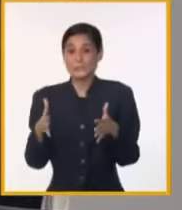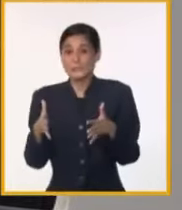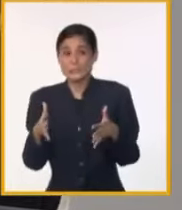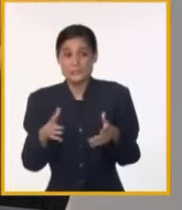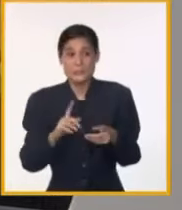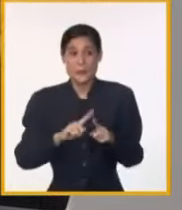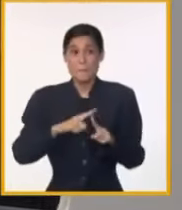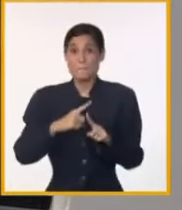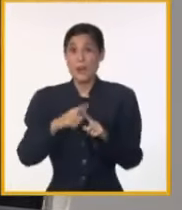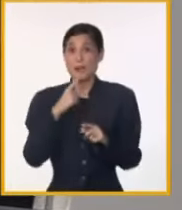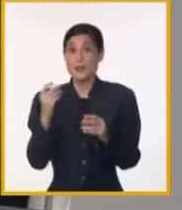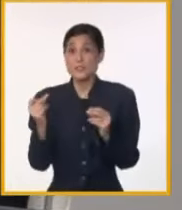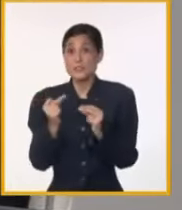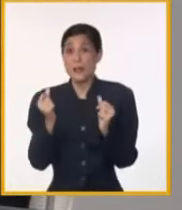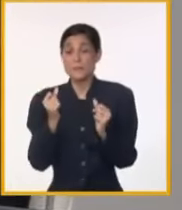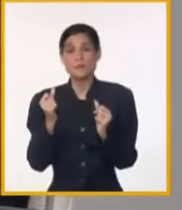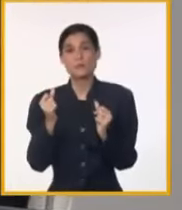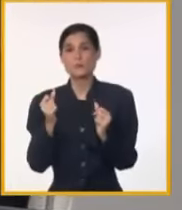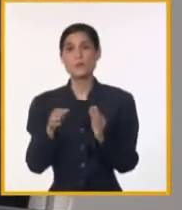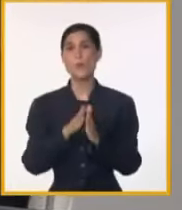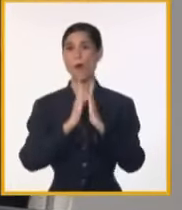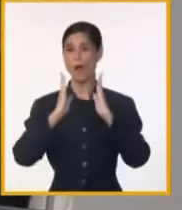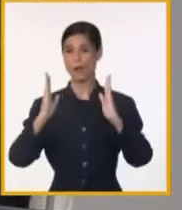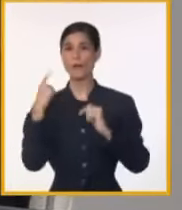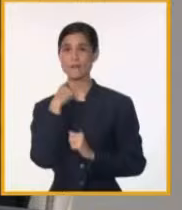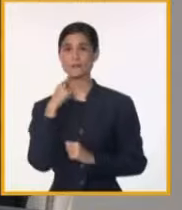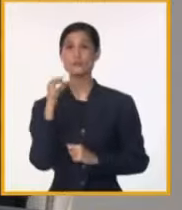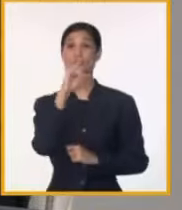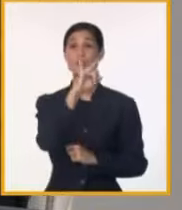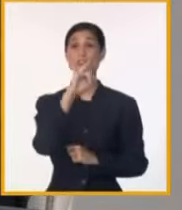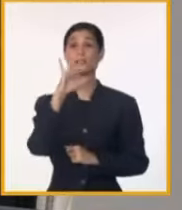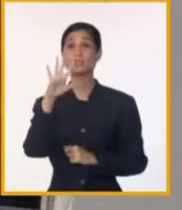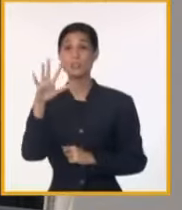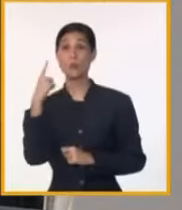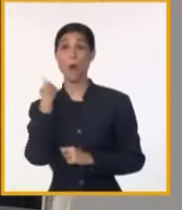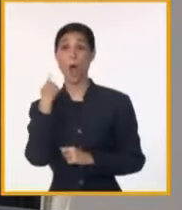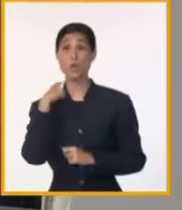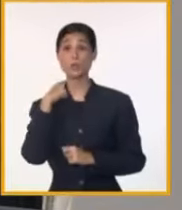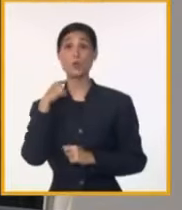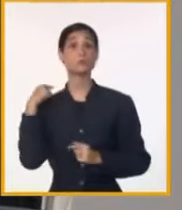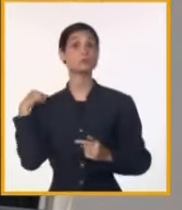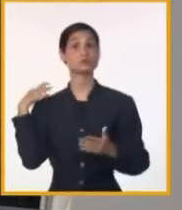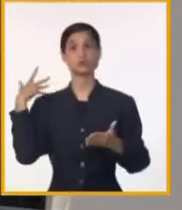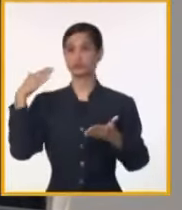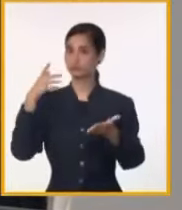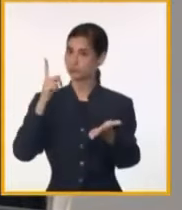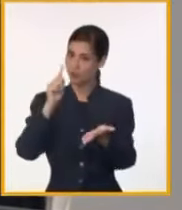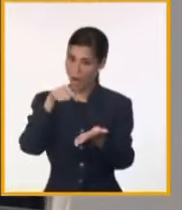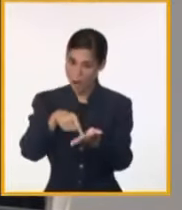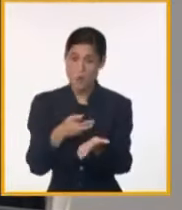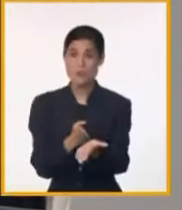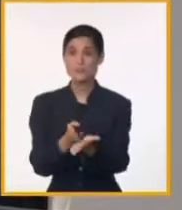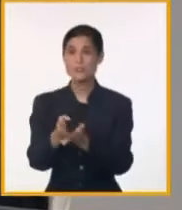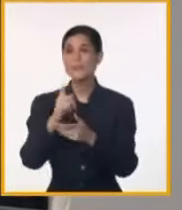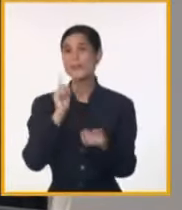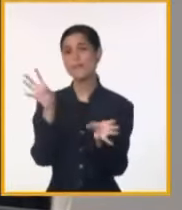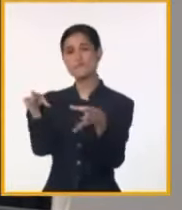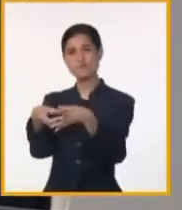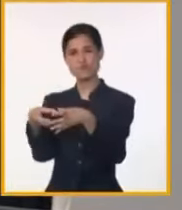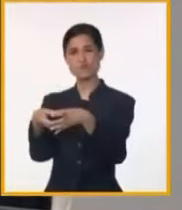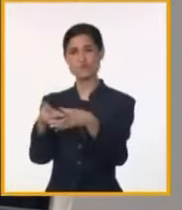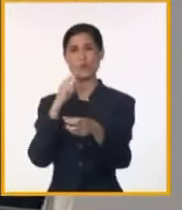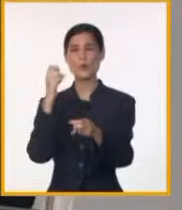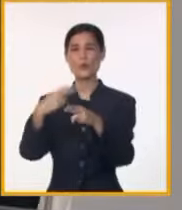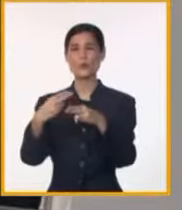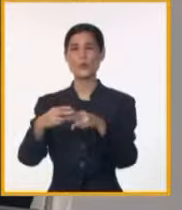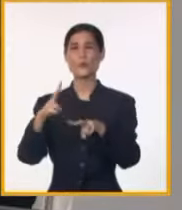desesperación acumulada a lo largo de los 75 años trajo como consecuencia para el movimiento jamás